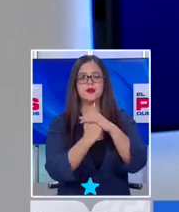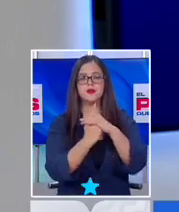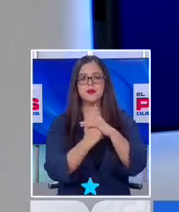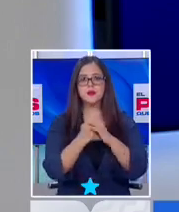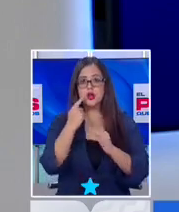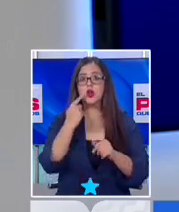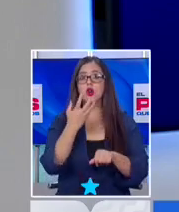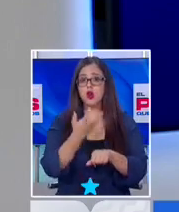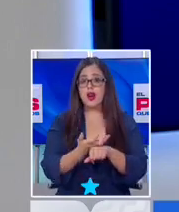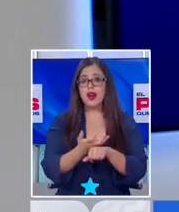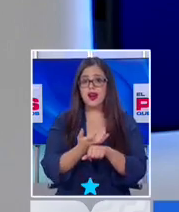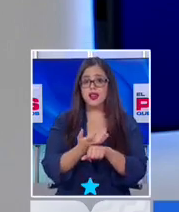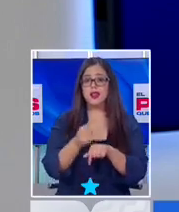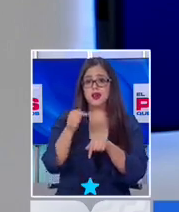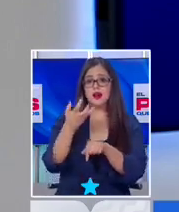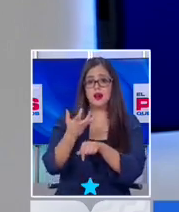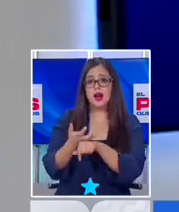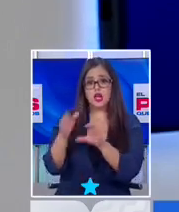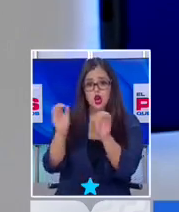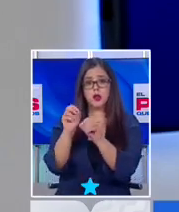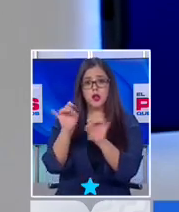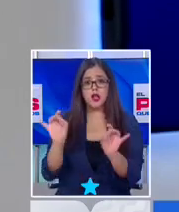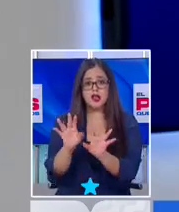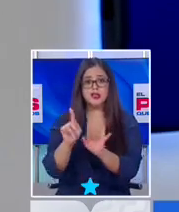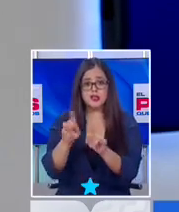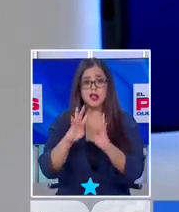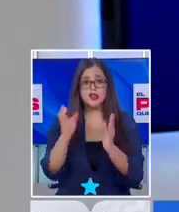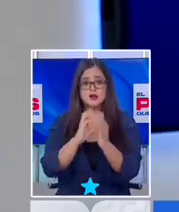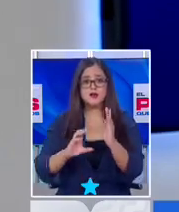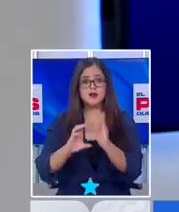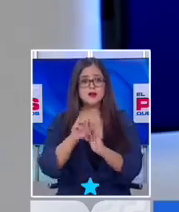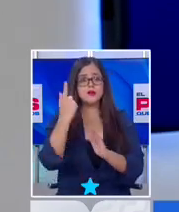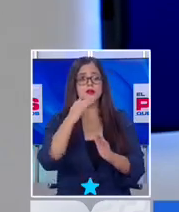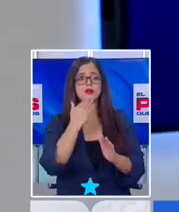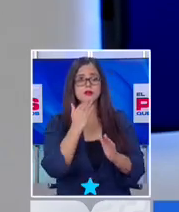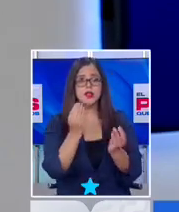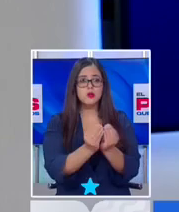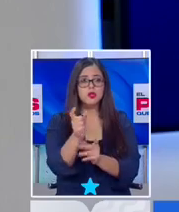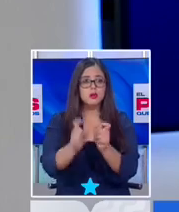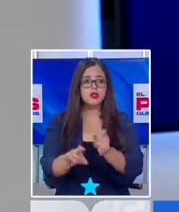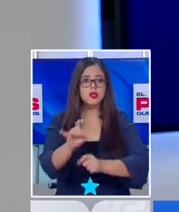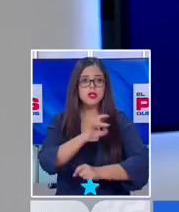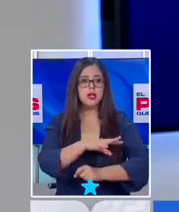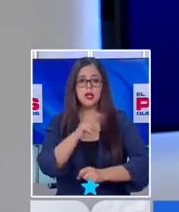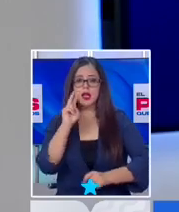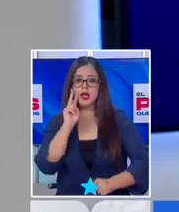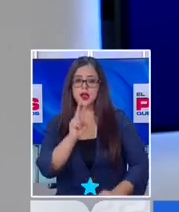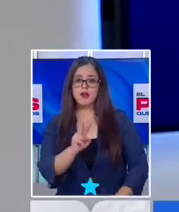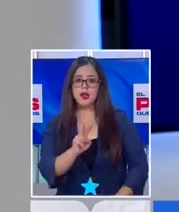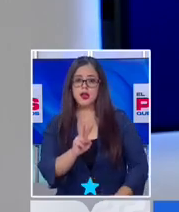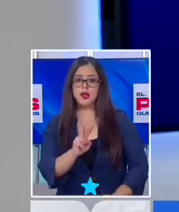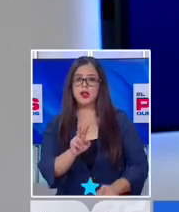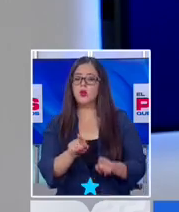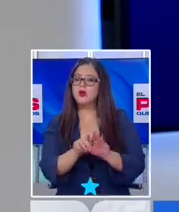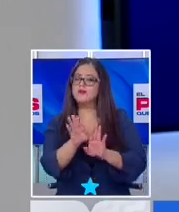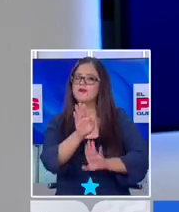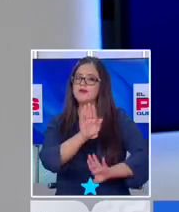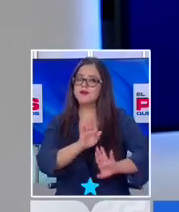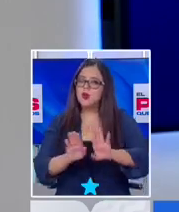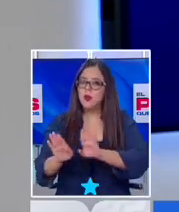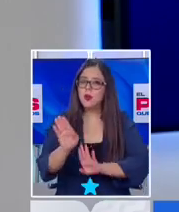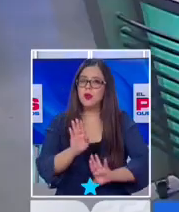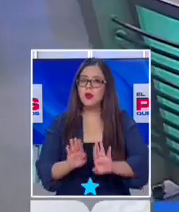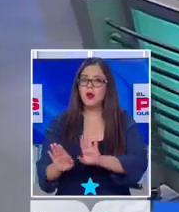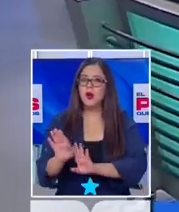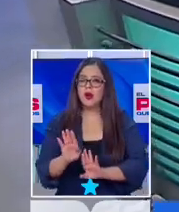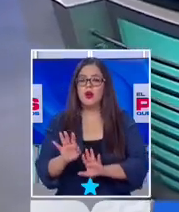hay un ánimo así en la convención y yo creo que en general también hay muchos de los primeros que lo ven como con mucha cautela y dicen o sea